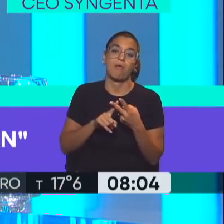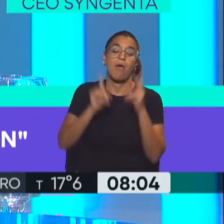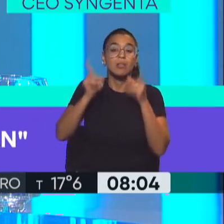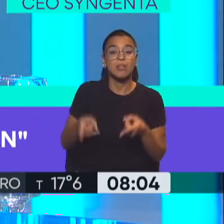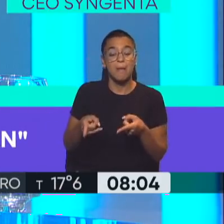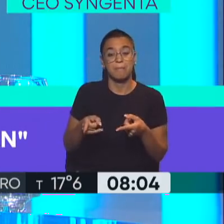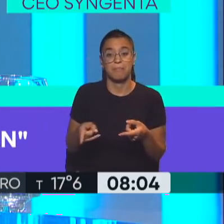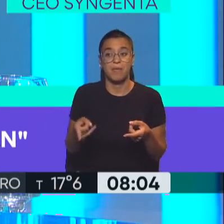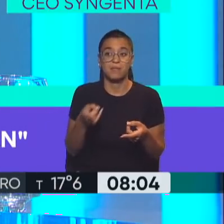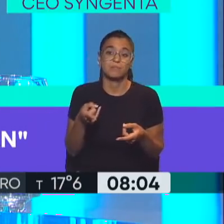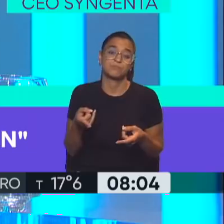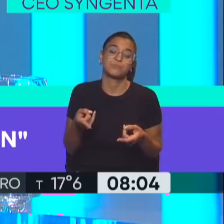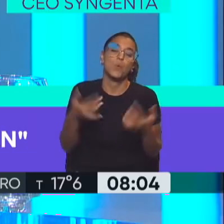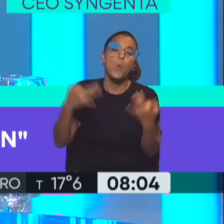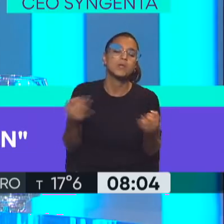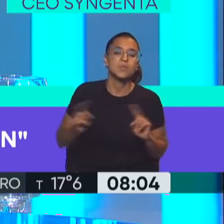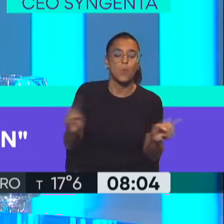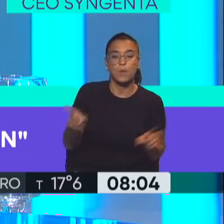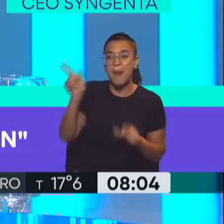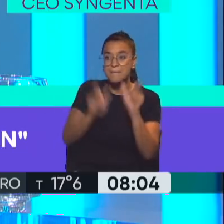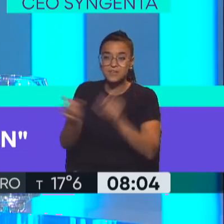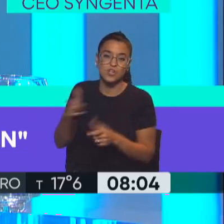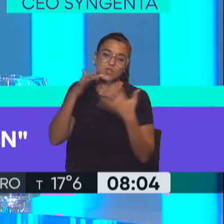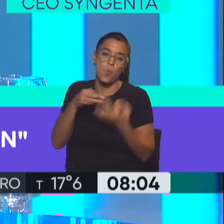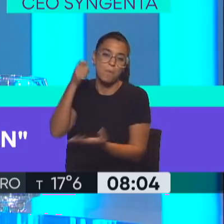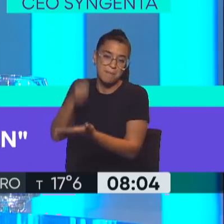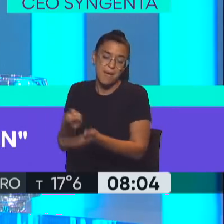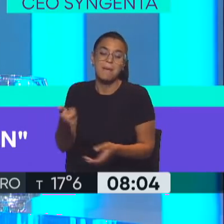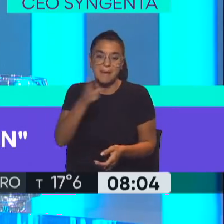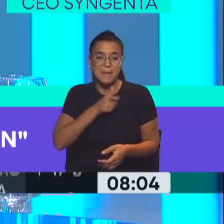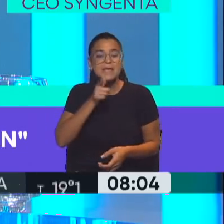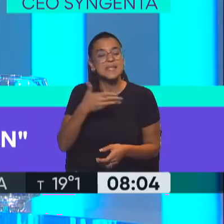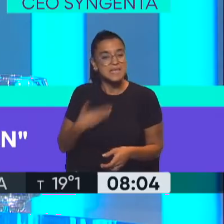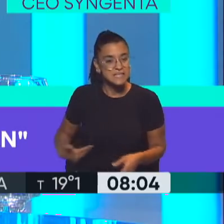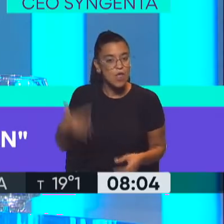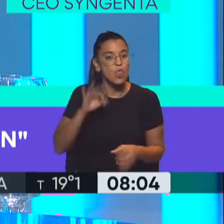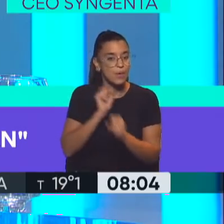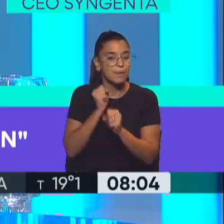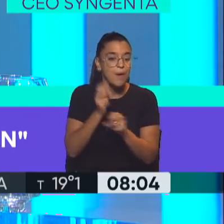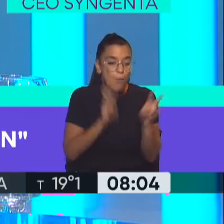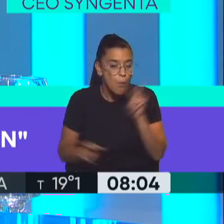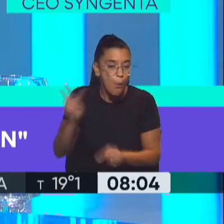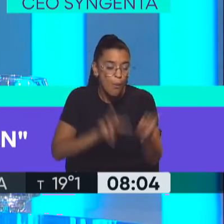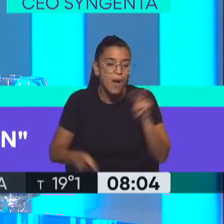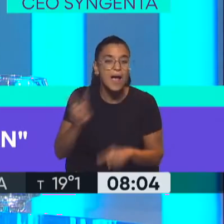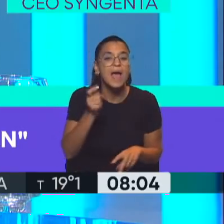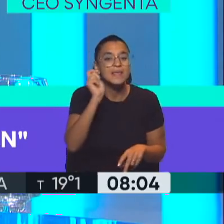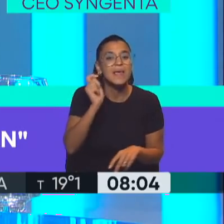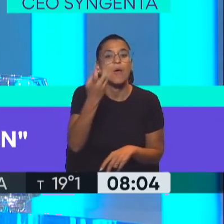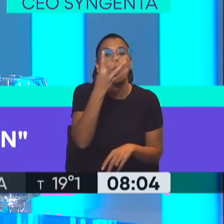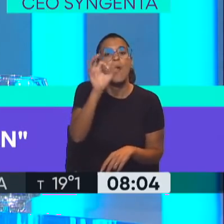es injusto para aquel que cumple entonces me parece que hay un trabajo del estado también en ir a la búsqueda de ese